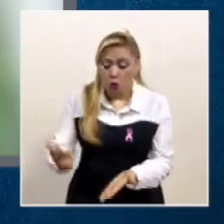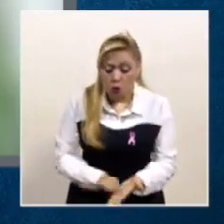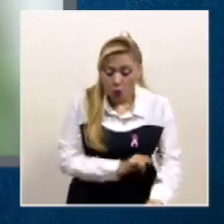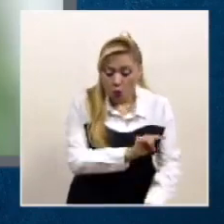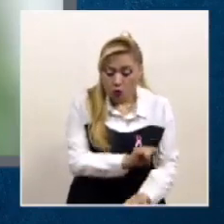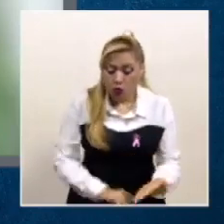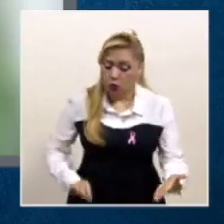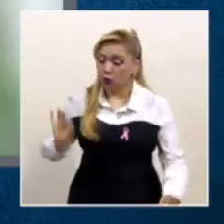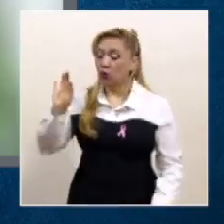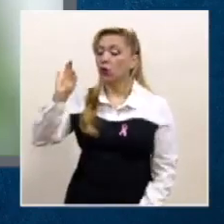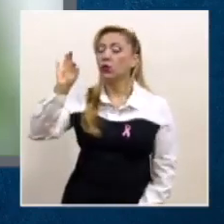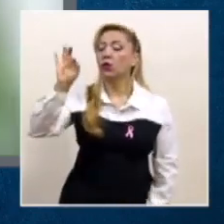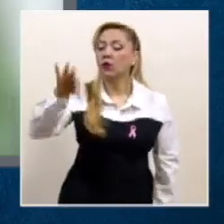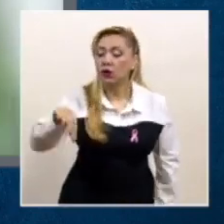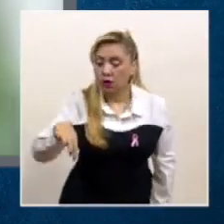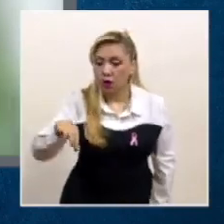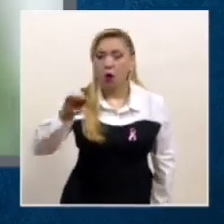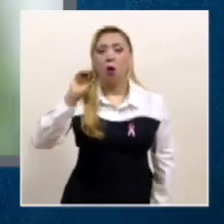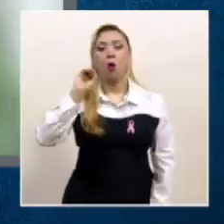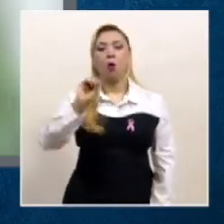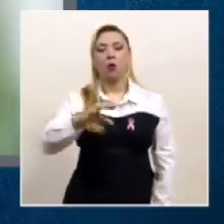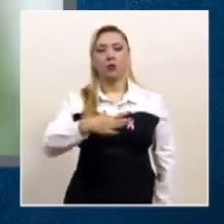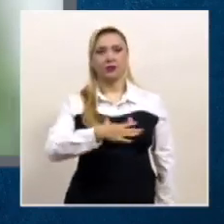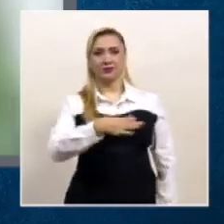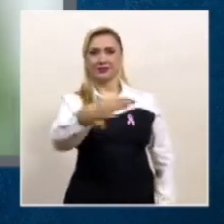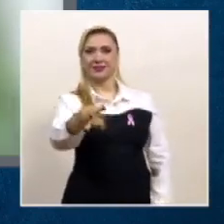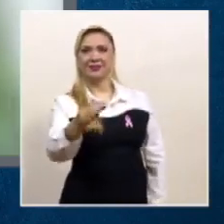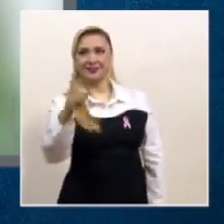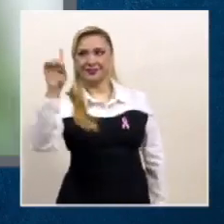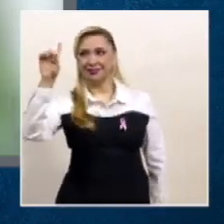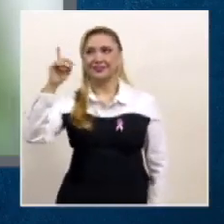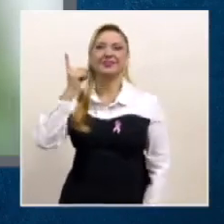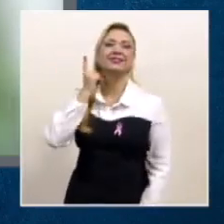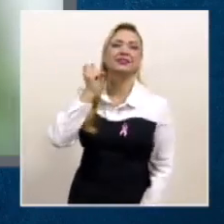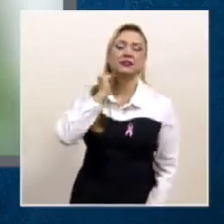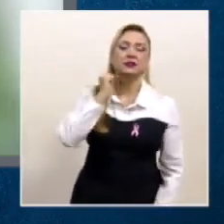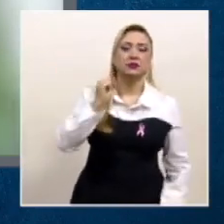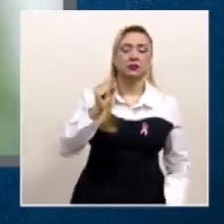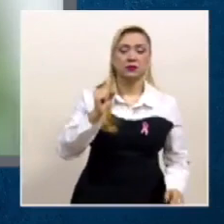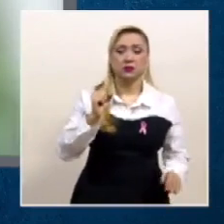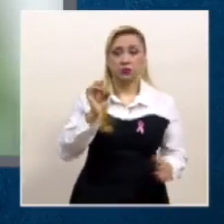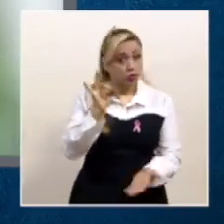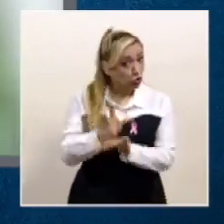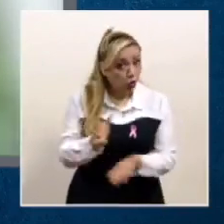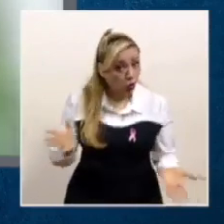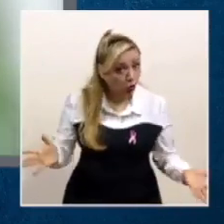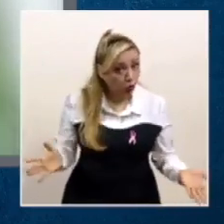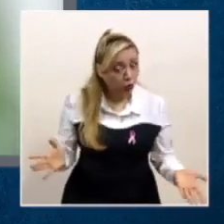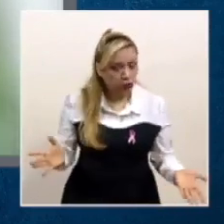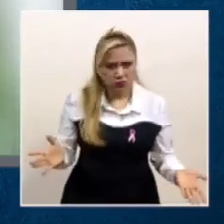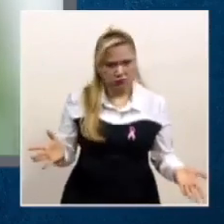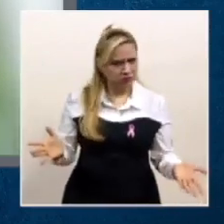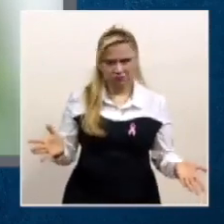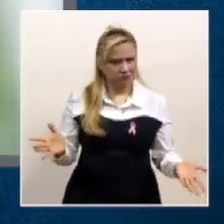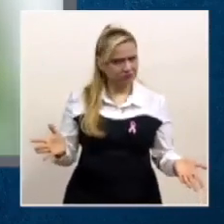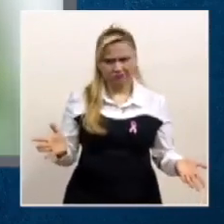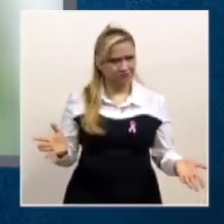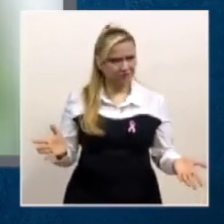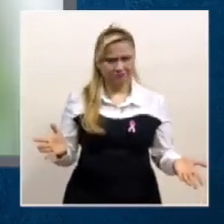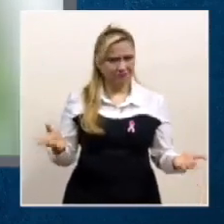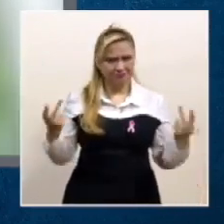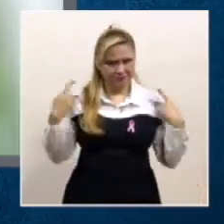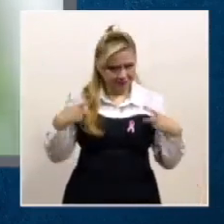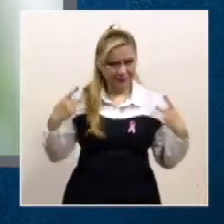sin mencionar que es quizá de las participaciones más importantes que tienen o de los elementos de participación en la vida política que tienen las personas